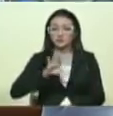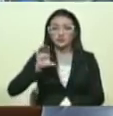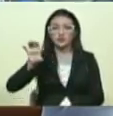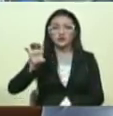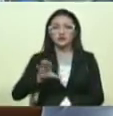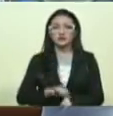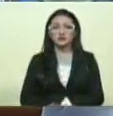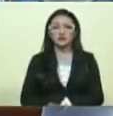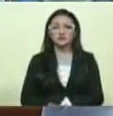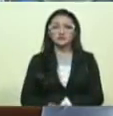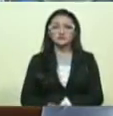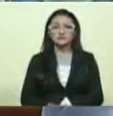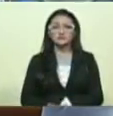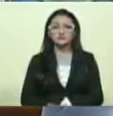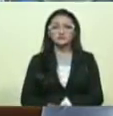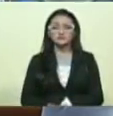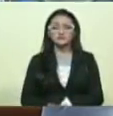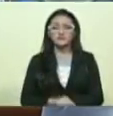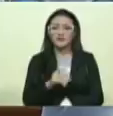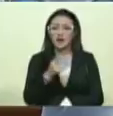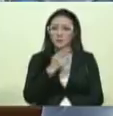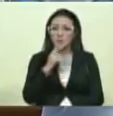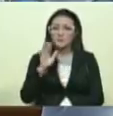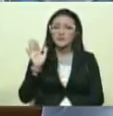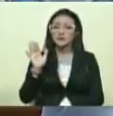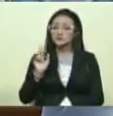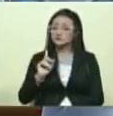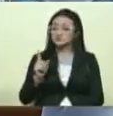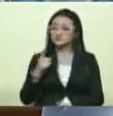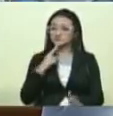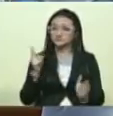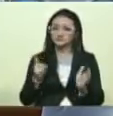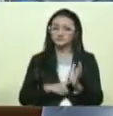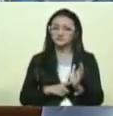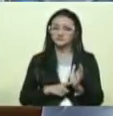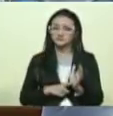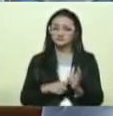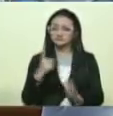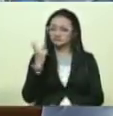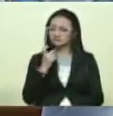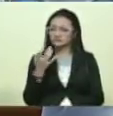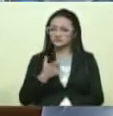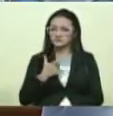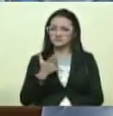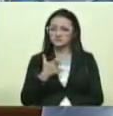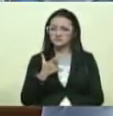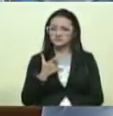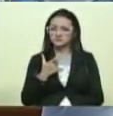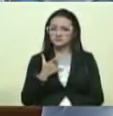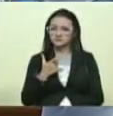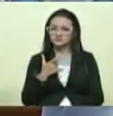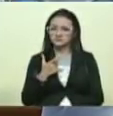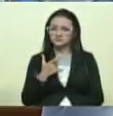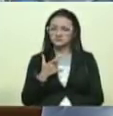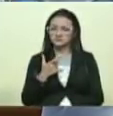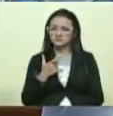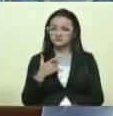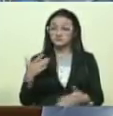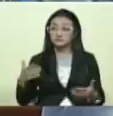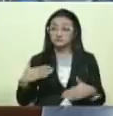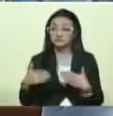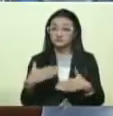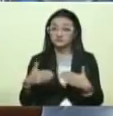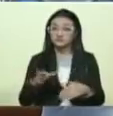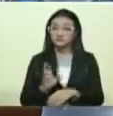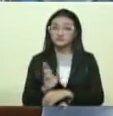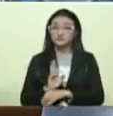promesa la estamos nosotros cumpliendo con la mayor seriedad, con la mayor rigurosidad,